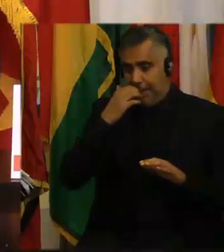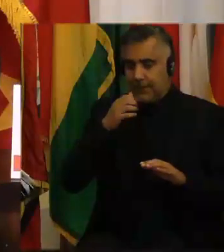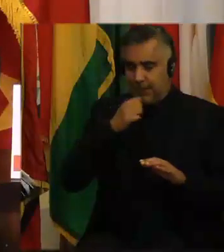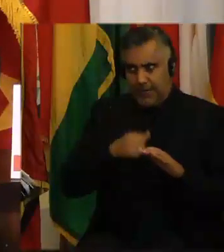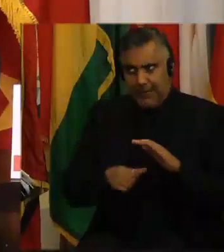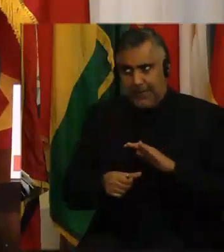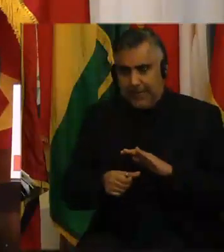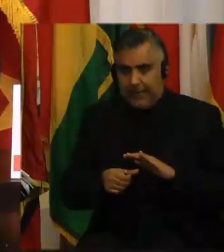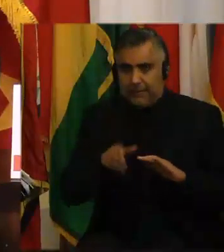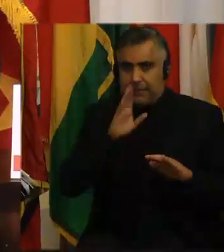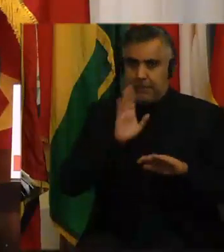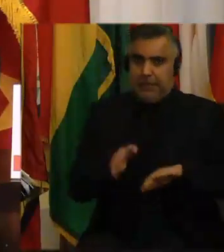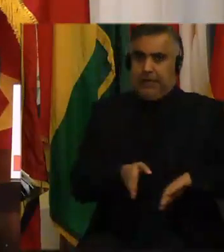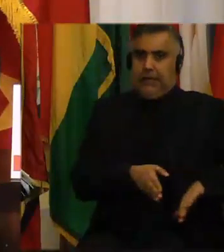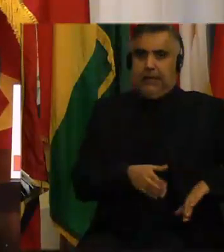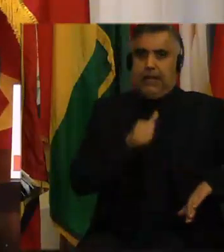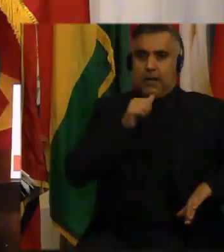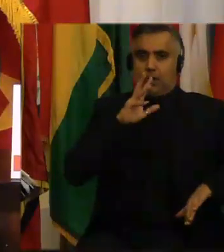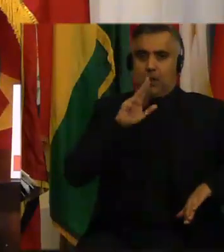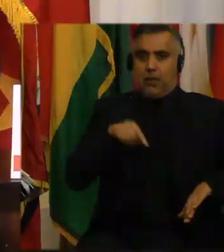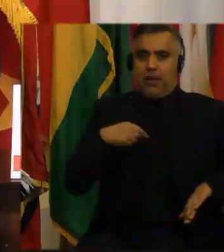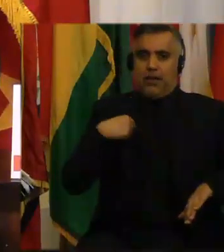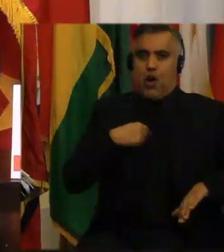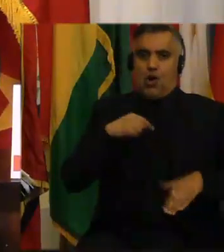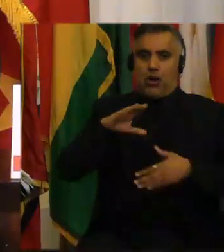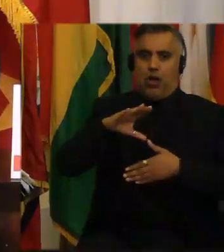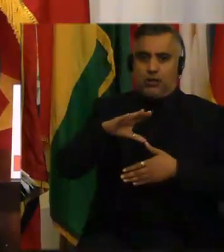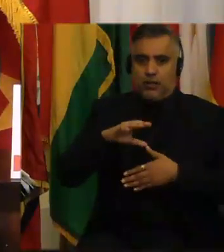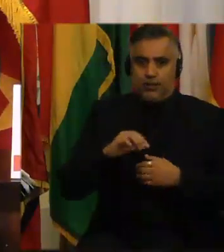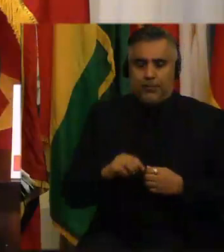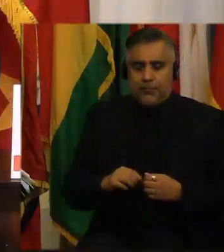continente. Además, el comité realiza